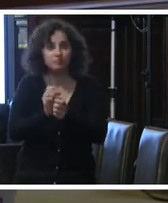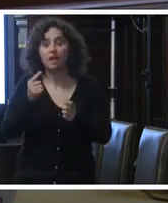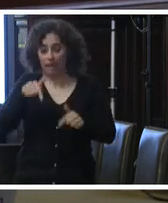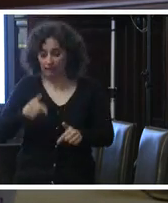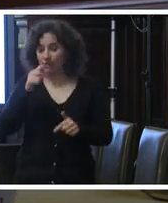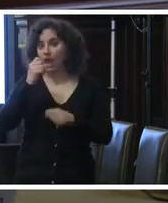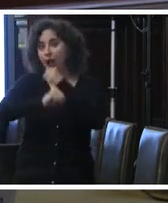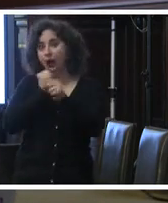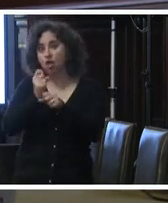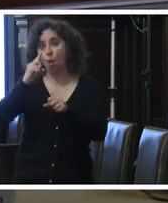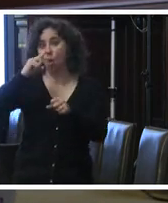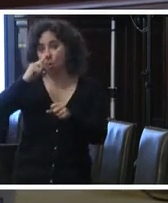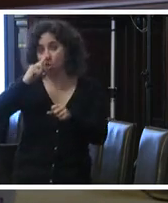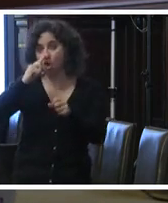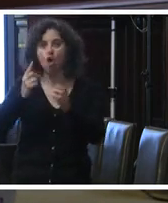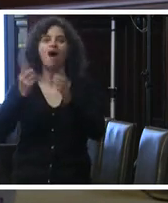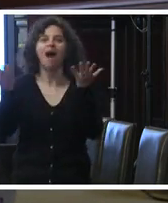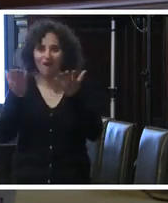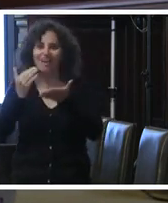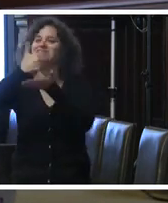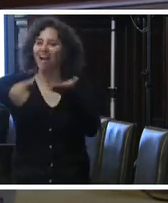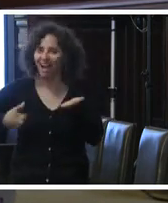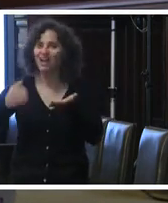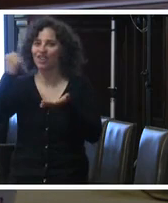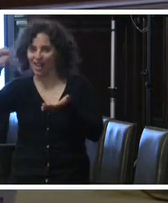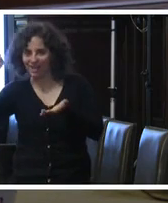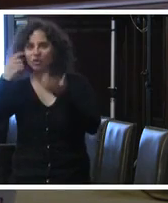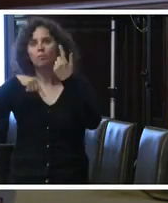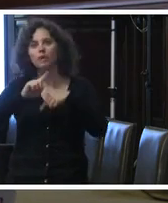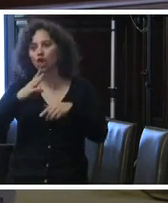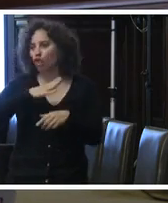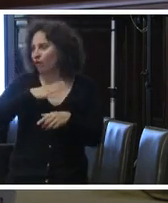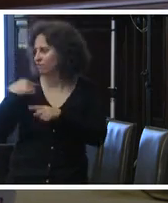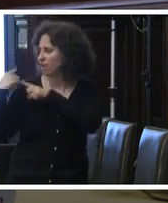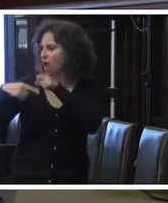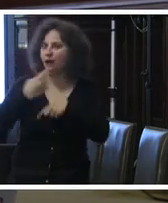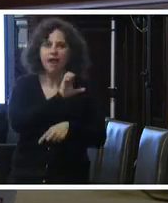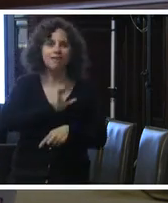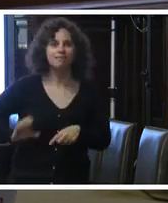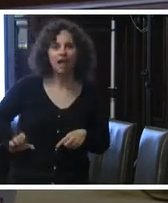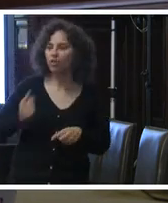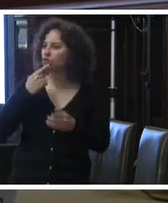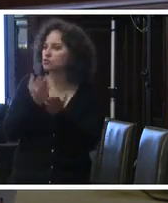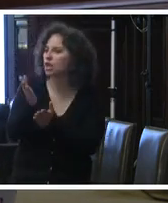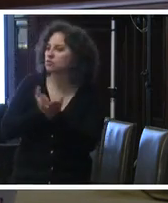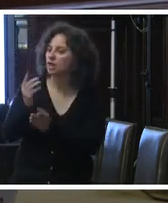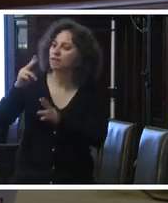junio, por fin se los ha absuelto. Sin embargo, todavía el Estado sigue